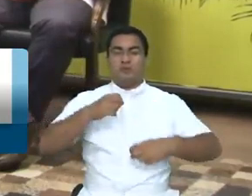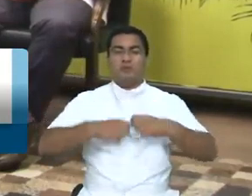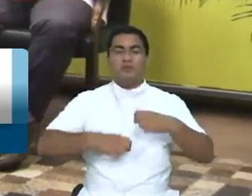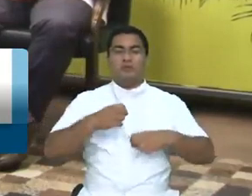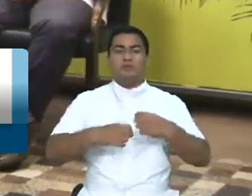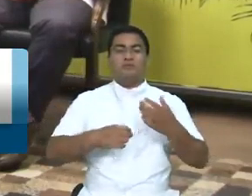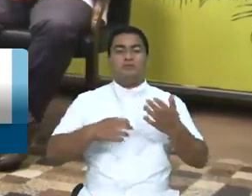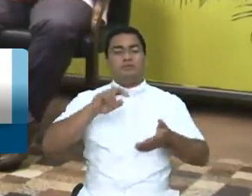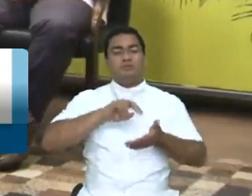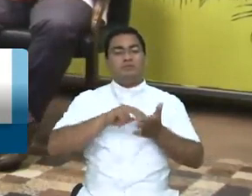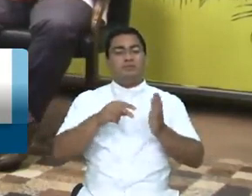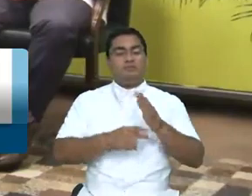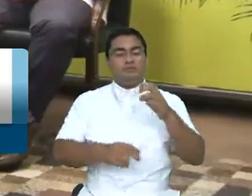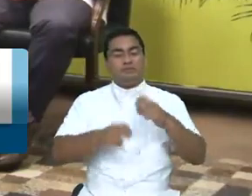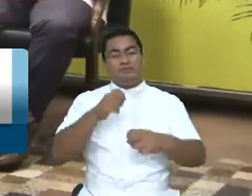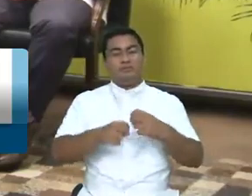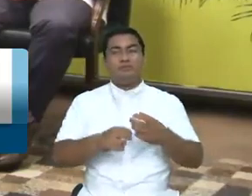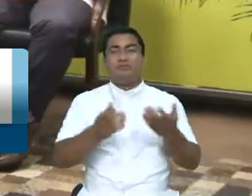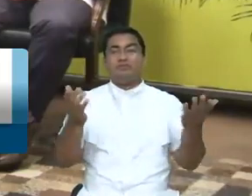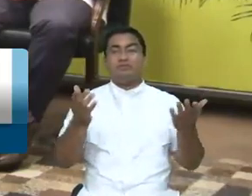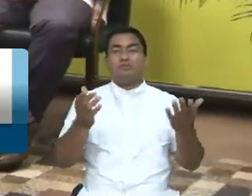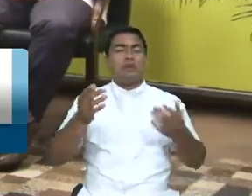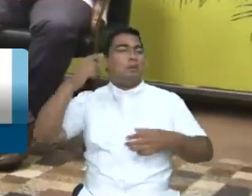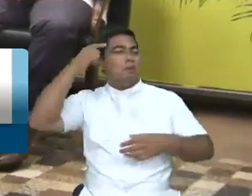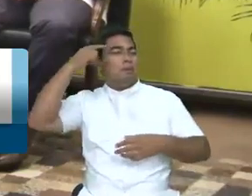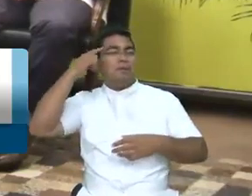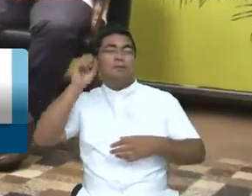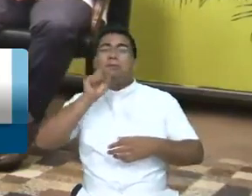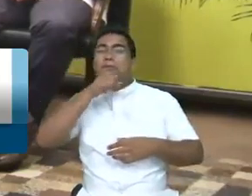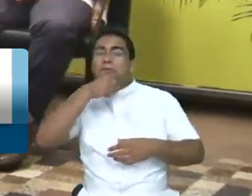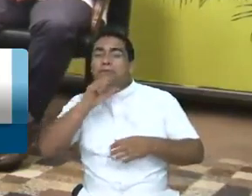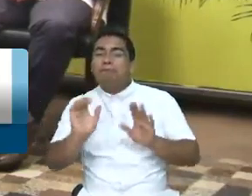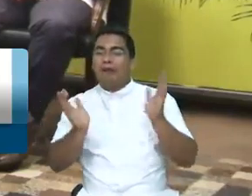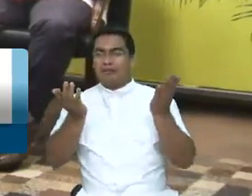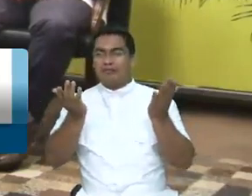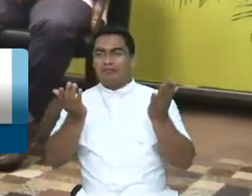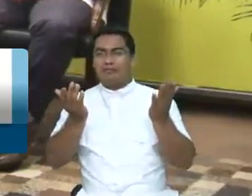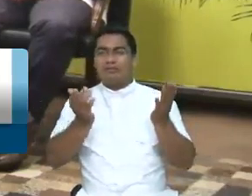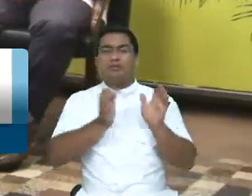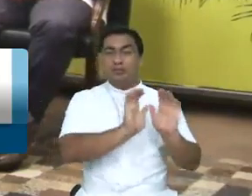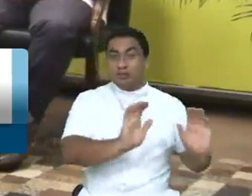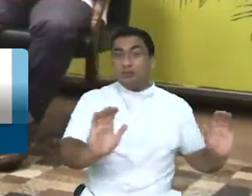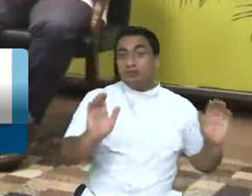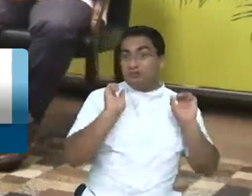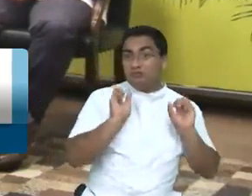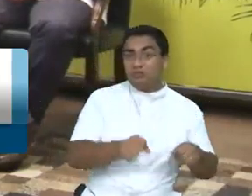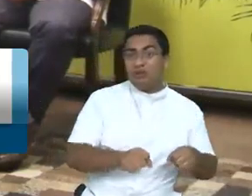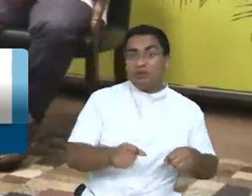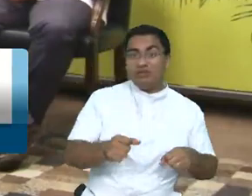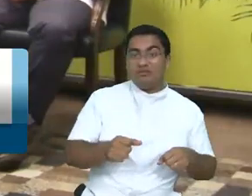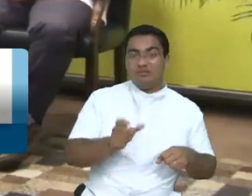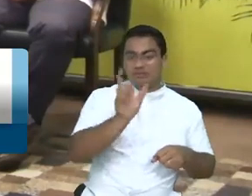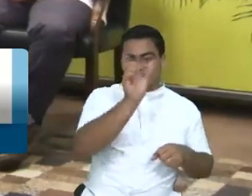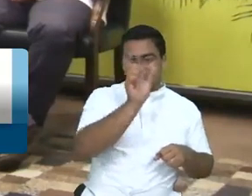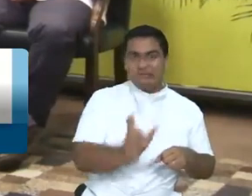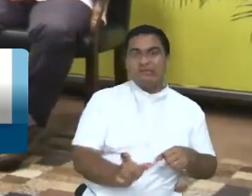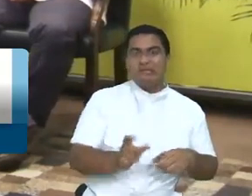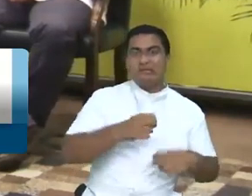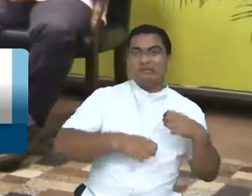en la columna vertebral solo afecta a personas adultas mayores. No. Los niños están libres, los jóvenes,